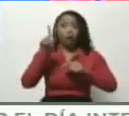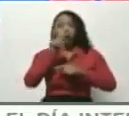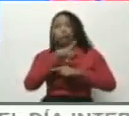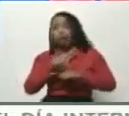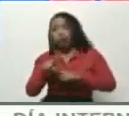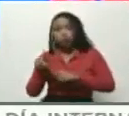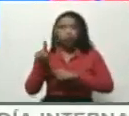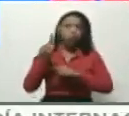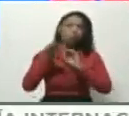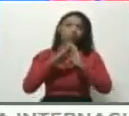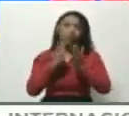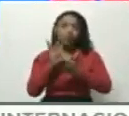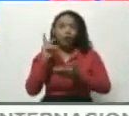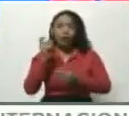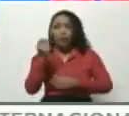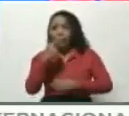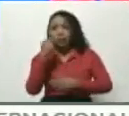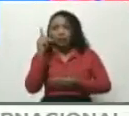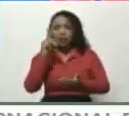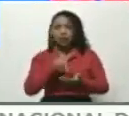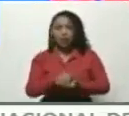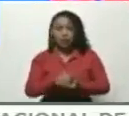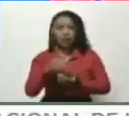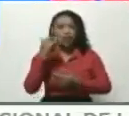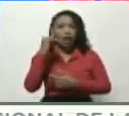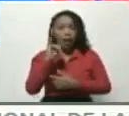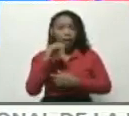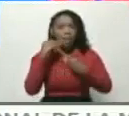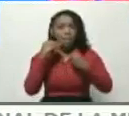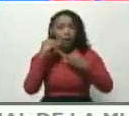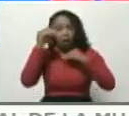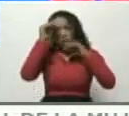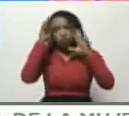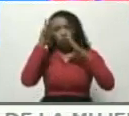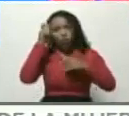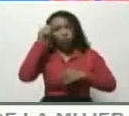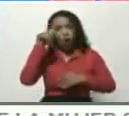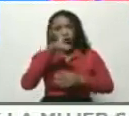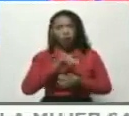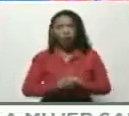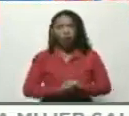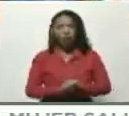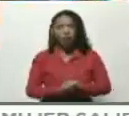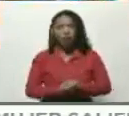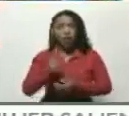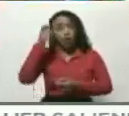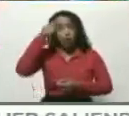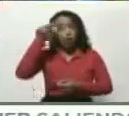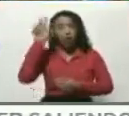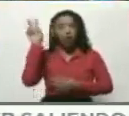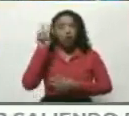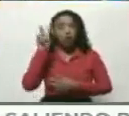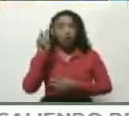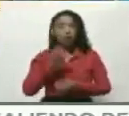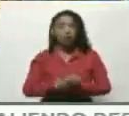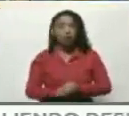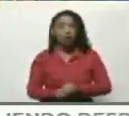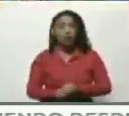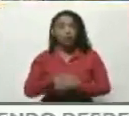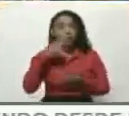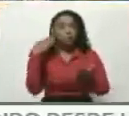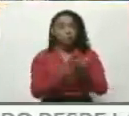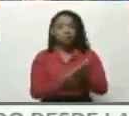medicina llegue. Pero las medicinas llegaron y están para atender a nuestro pueblo. Y el pueblo venezolano muestra